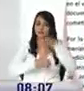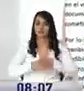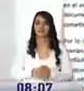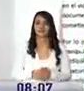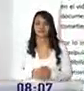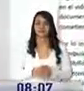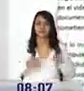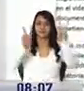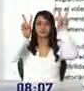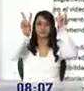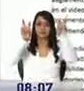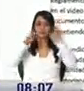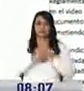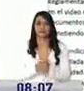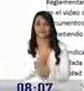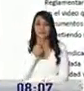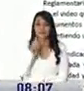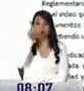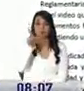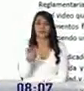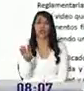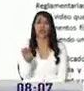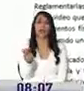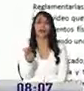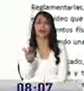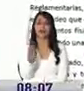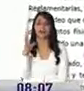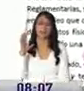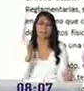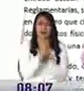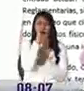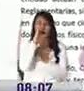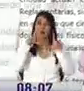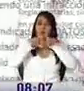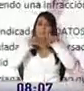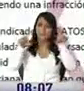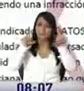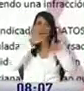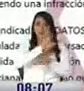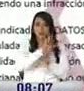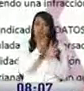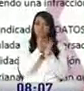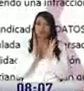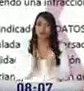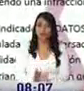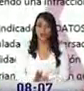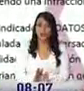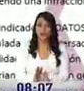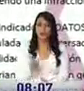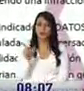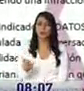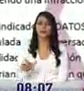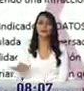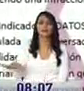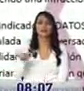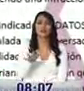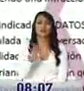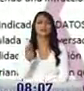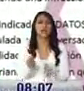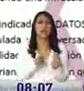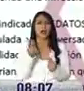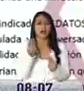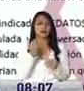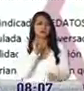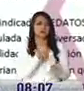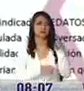y anónimo ataque dice el comunicado del que ha sido víctima la empresa y sus funcionarios por sectores interesados en atentar contra la imagen Y